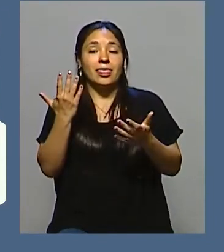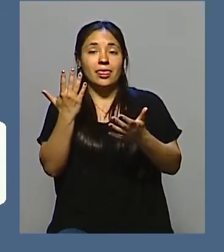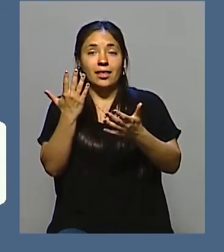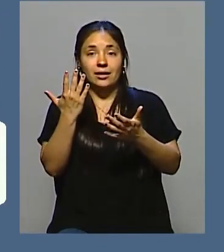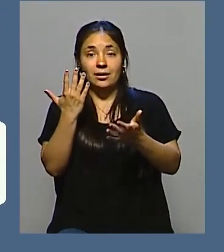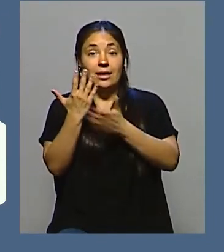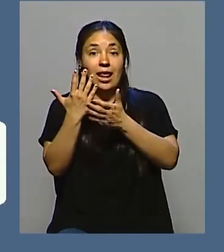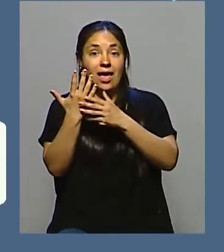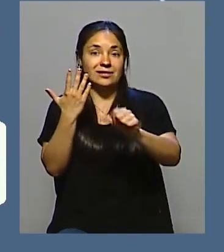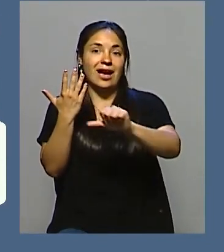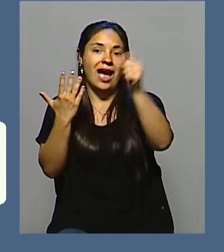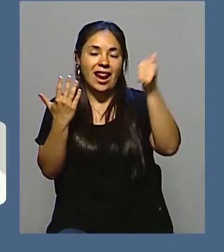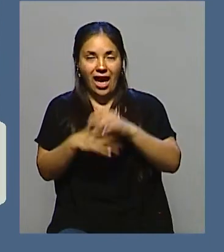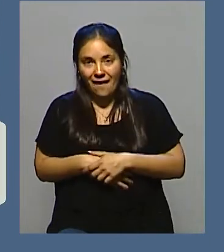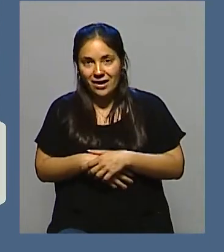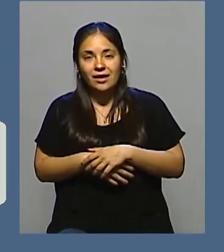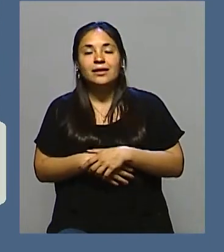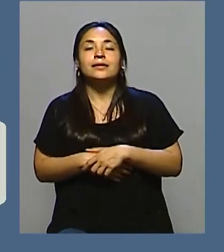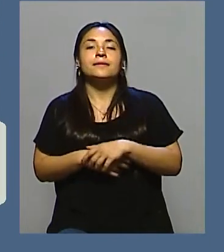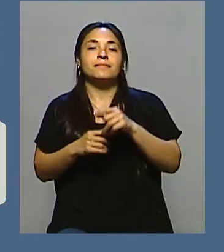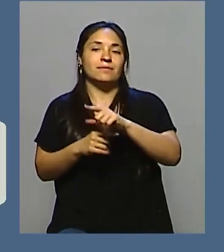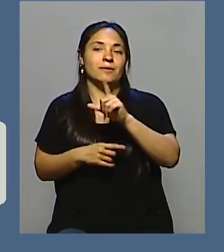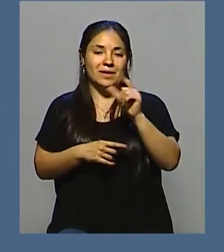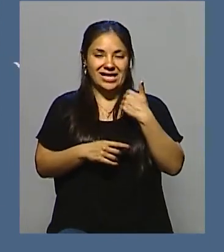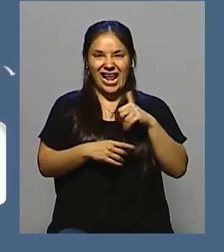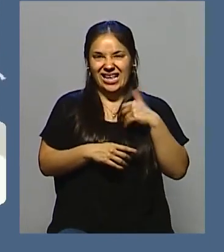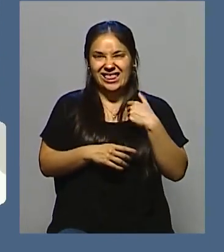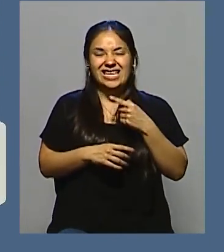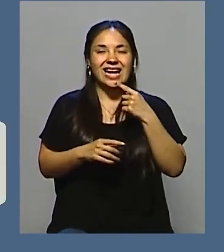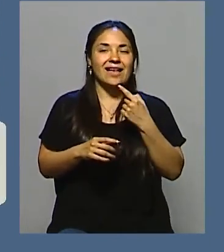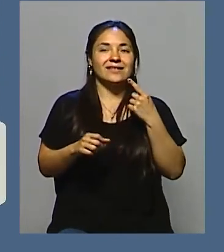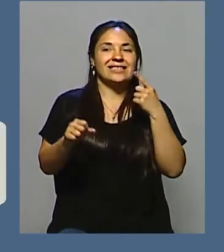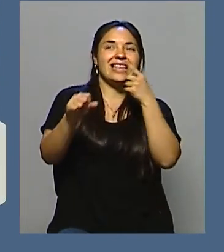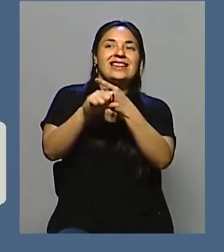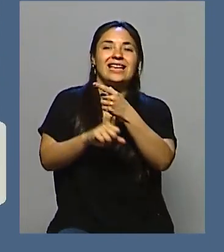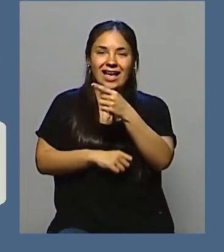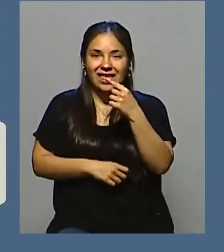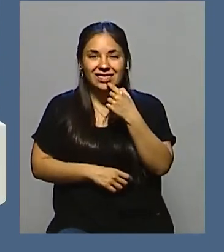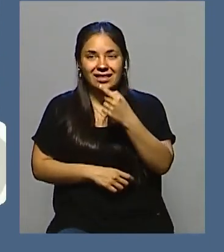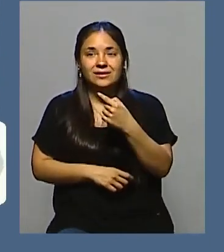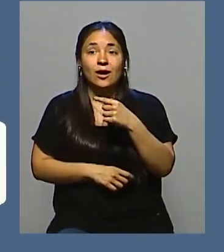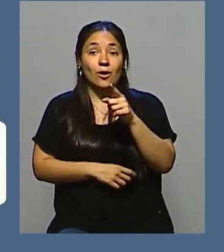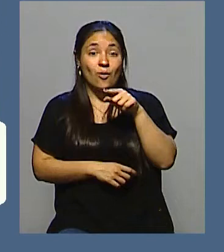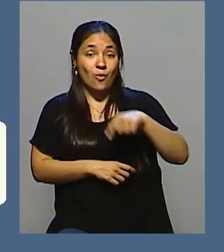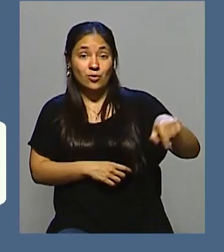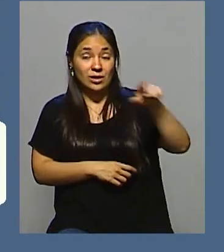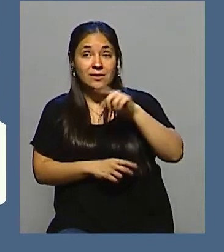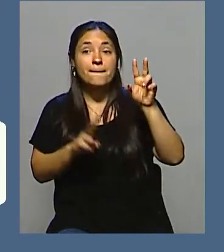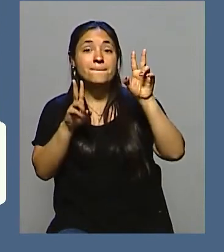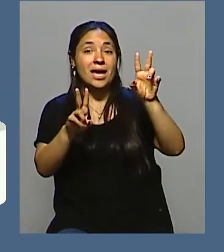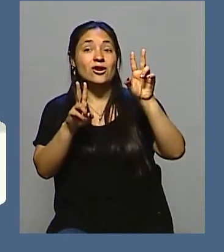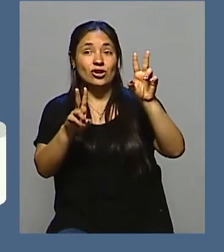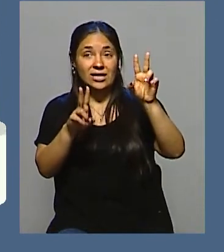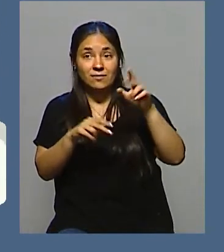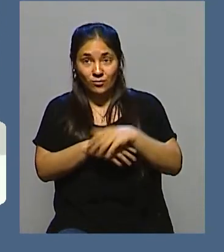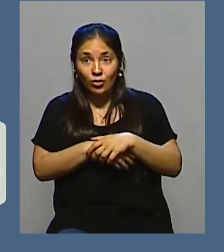fascismo, fascismo se habló básicamente en la Argentina, y esto me hizo un poco reír, ¿no? Pensando que ustedes tienen el peronismo, que es el